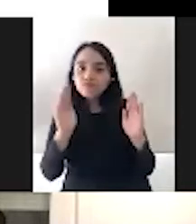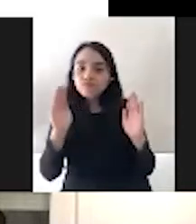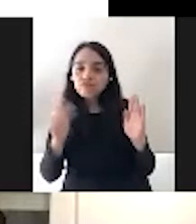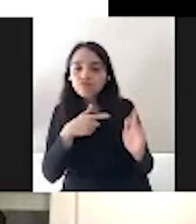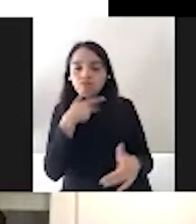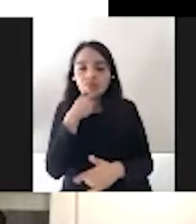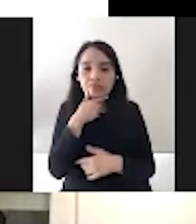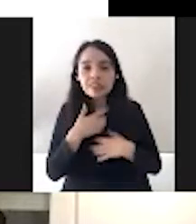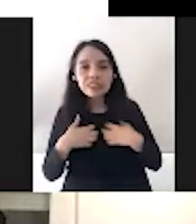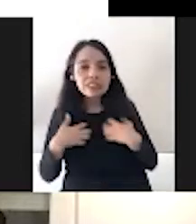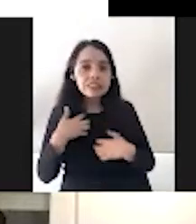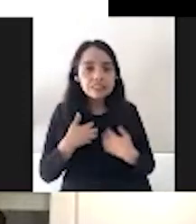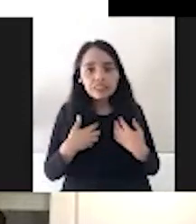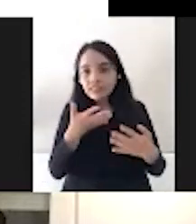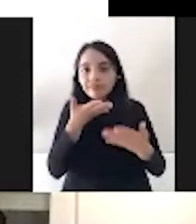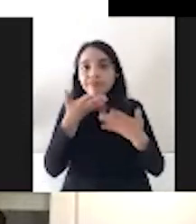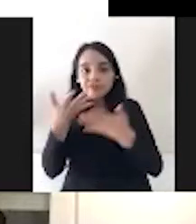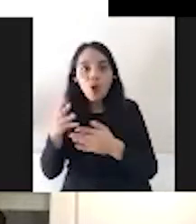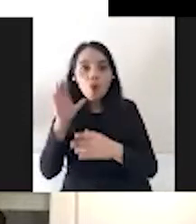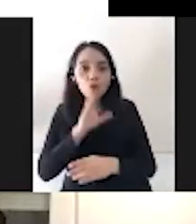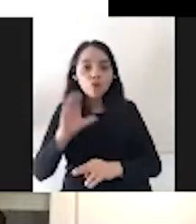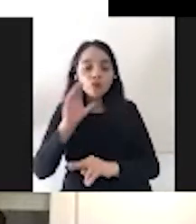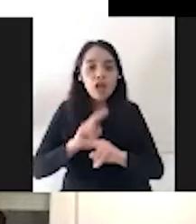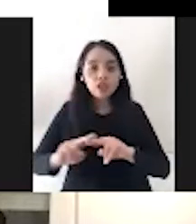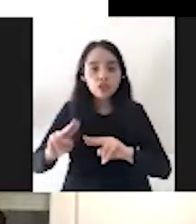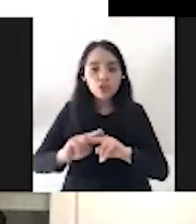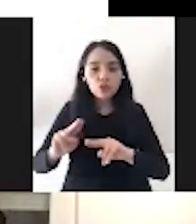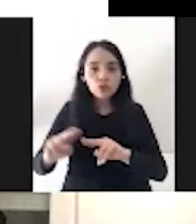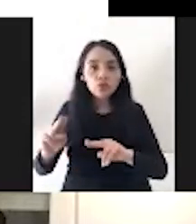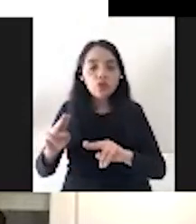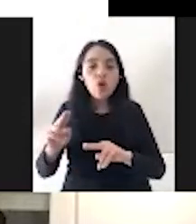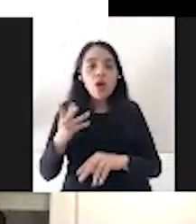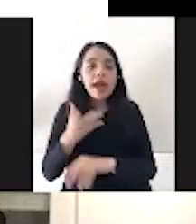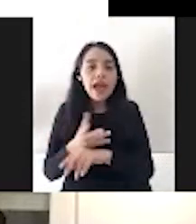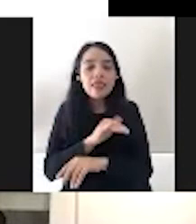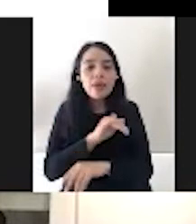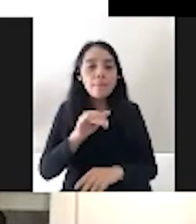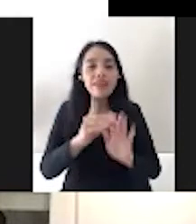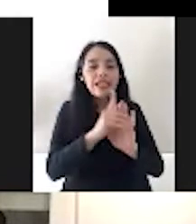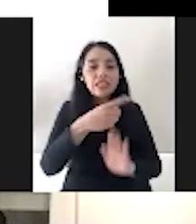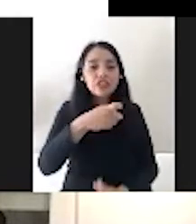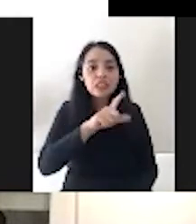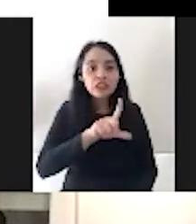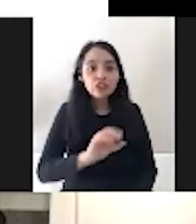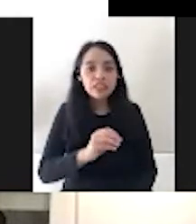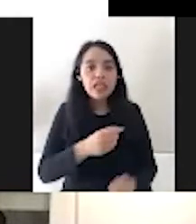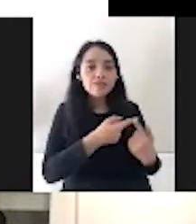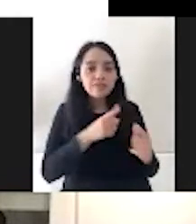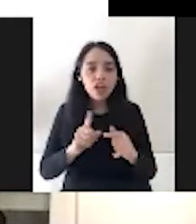o dilemas que habían aparecido con el decreto 170 y otros decretos anteriores de cómo se podía